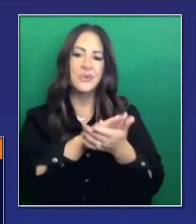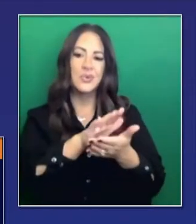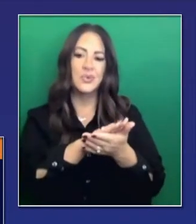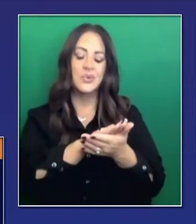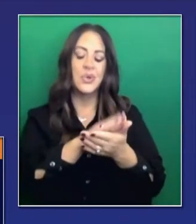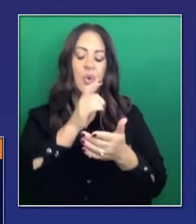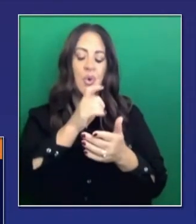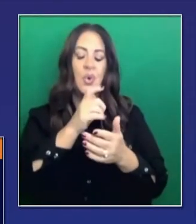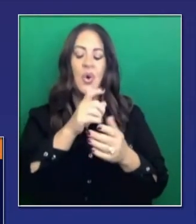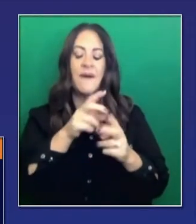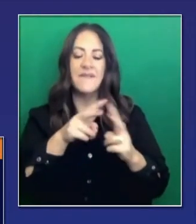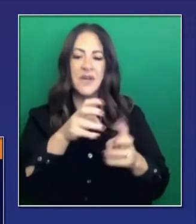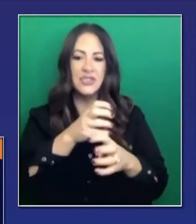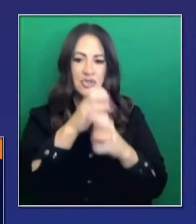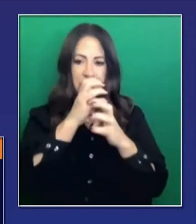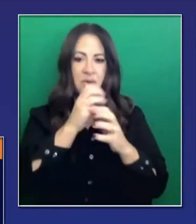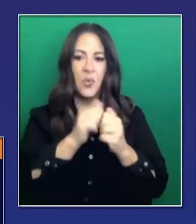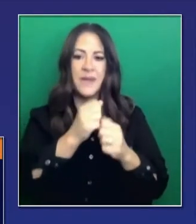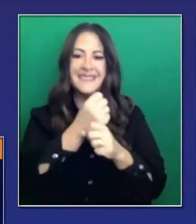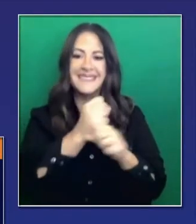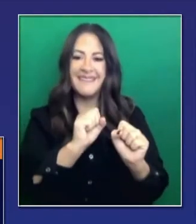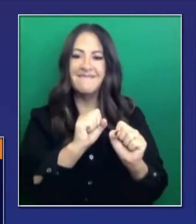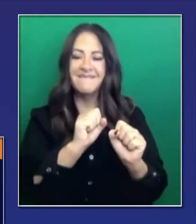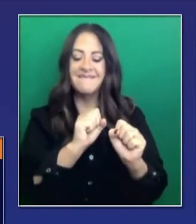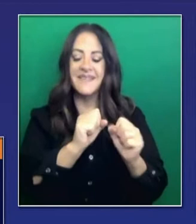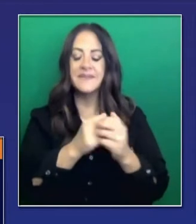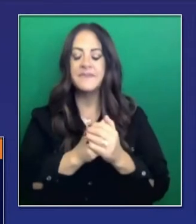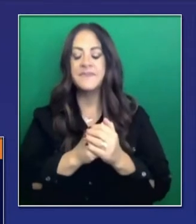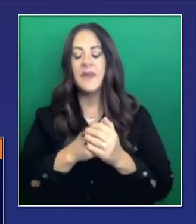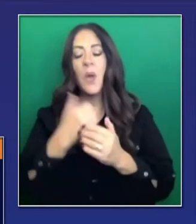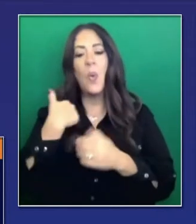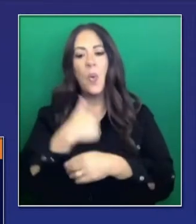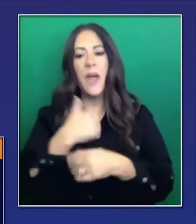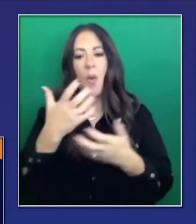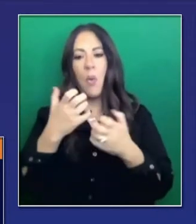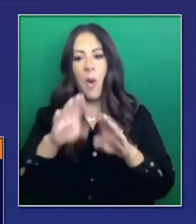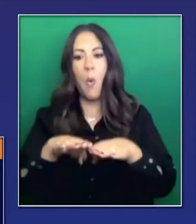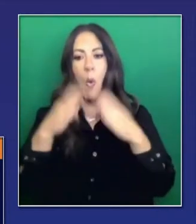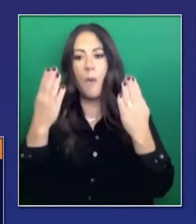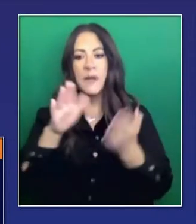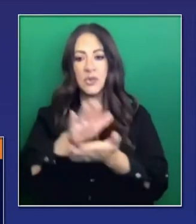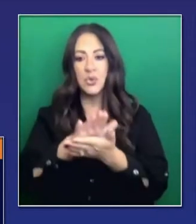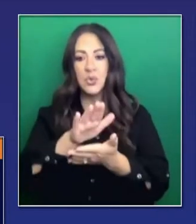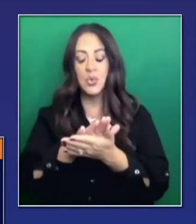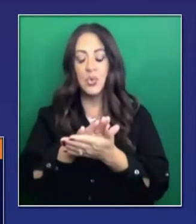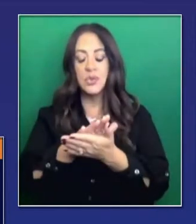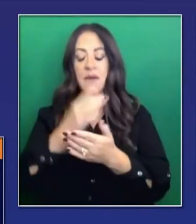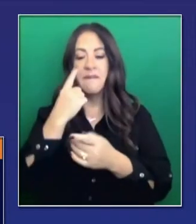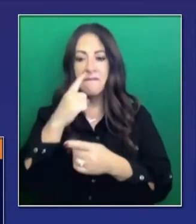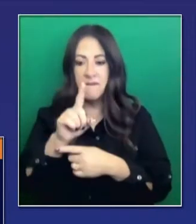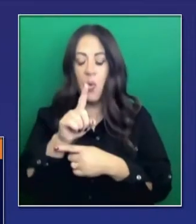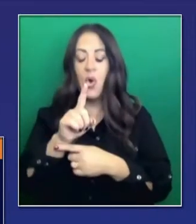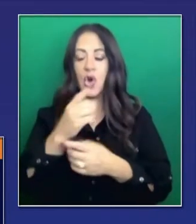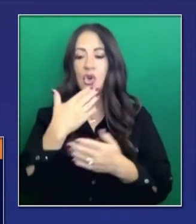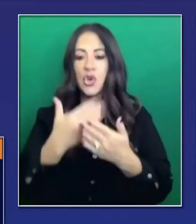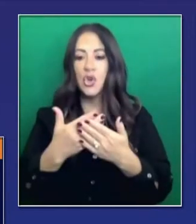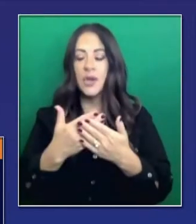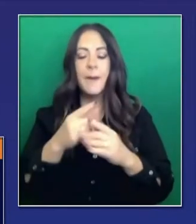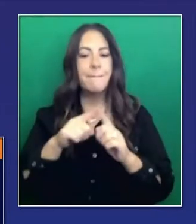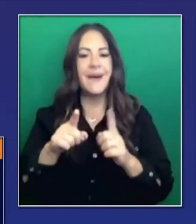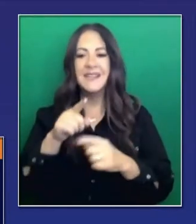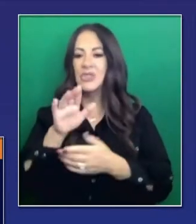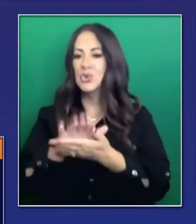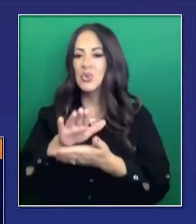clave. El reabrir una escuela para aprendizaje en persona en sí no va